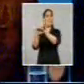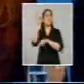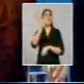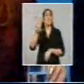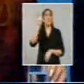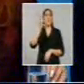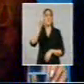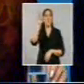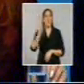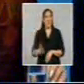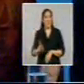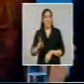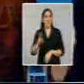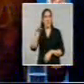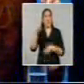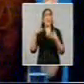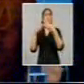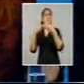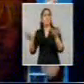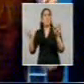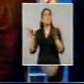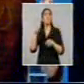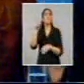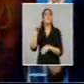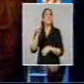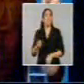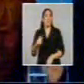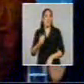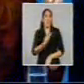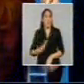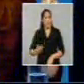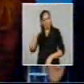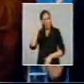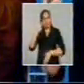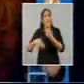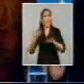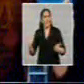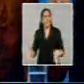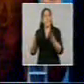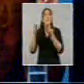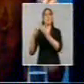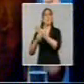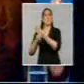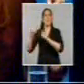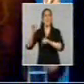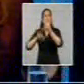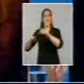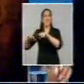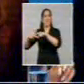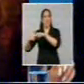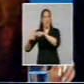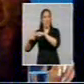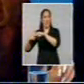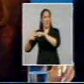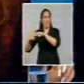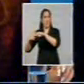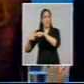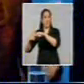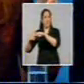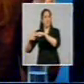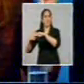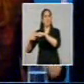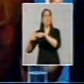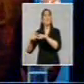inaugurando una iniciativa de este gobierno a través del Ministerio de Ciencia y Tecnología,